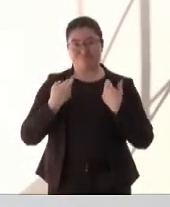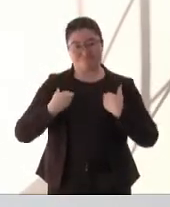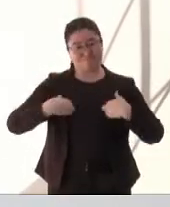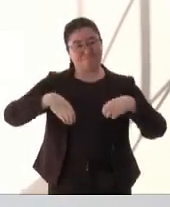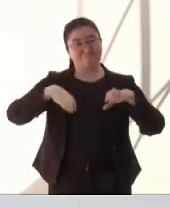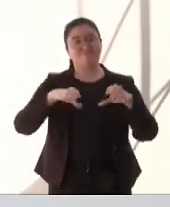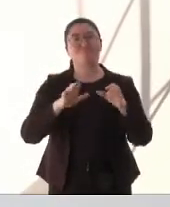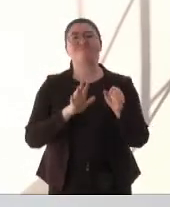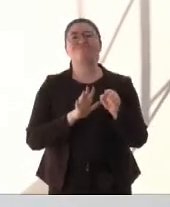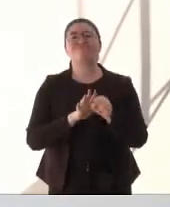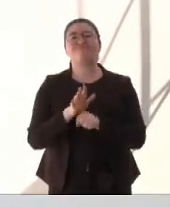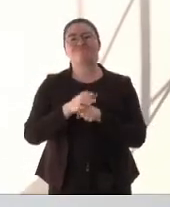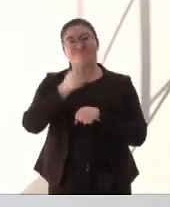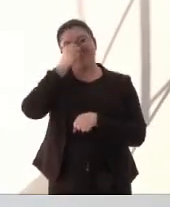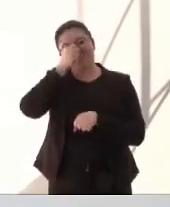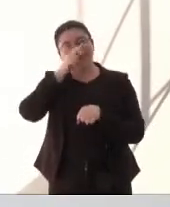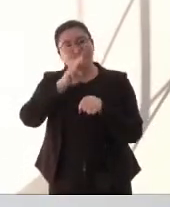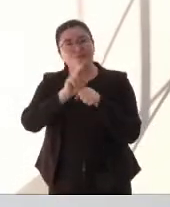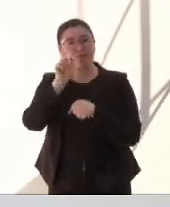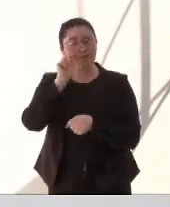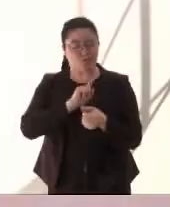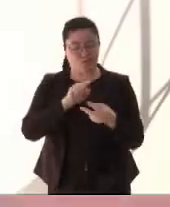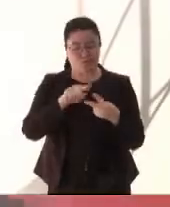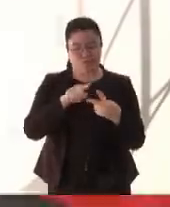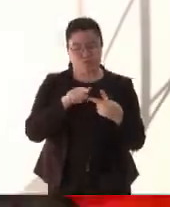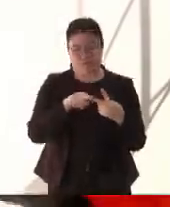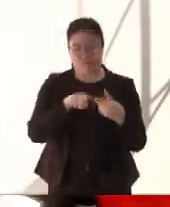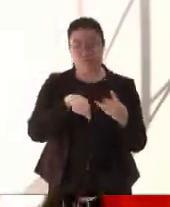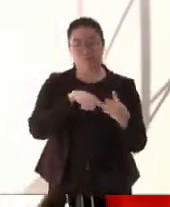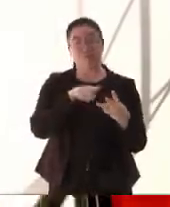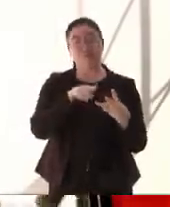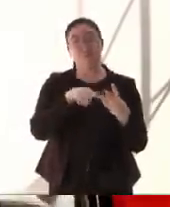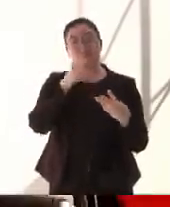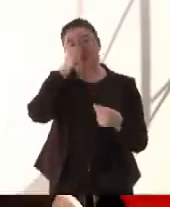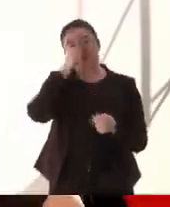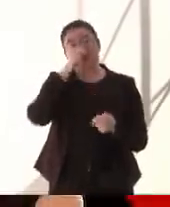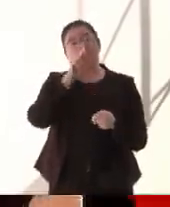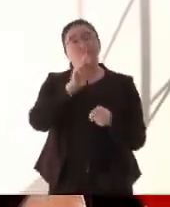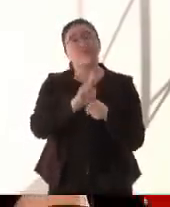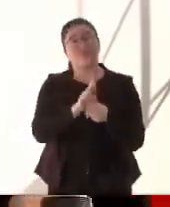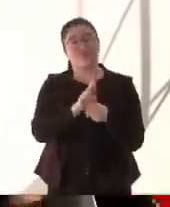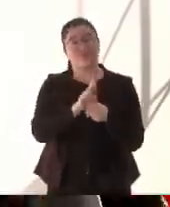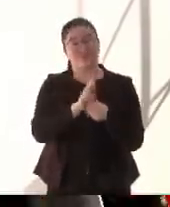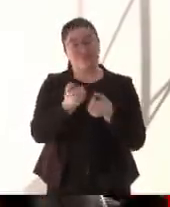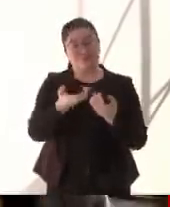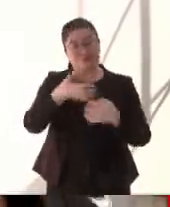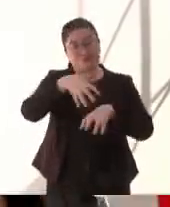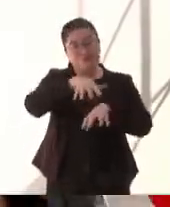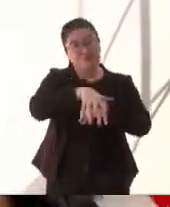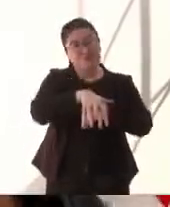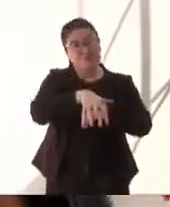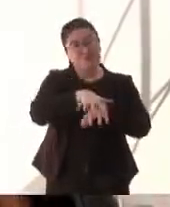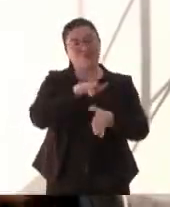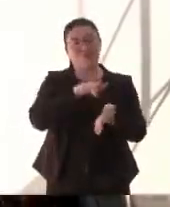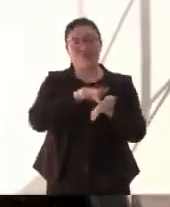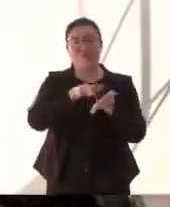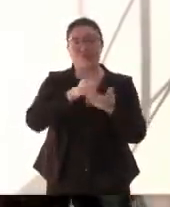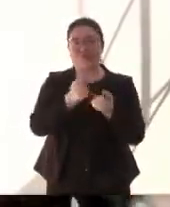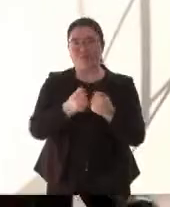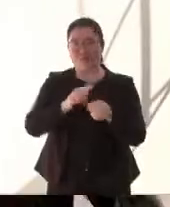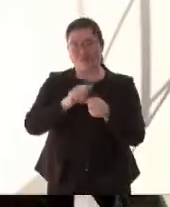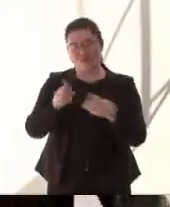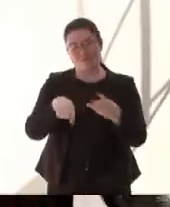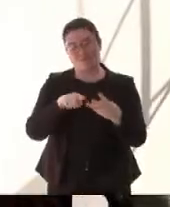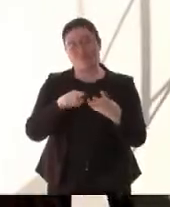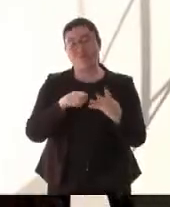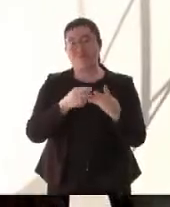de la Secretaría de las Mujeres, ¿sí?, de la Secretaría de Inclusión y Bienestar Social, de la Secretaría